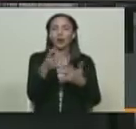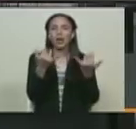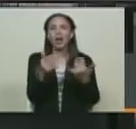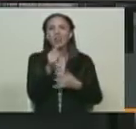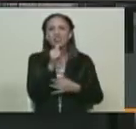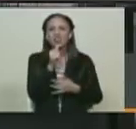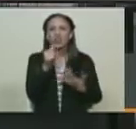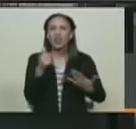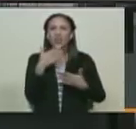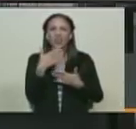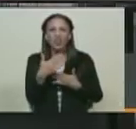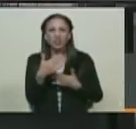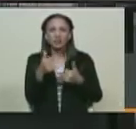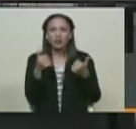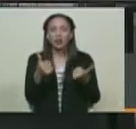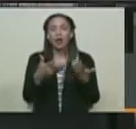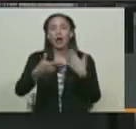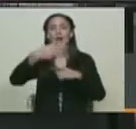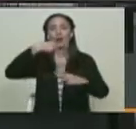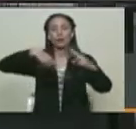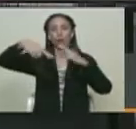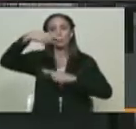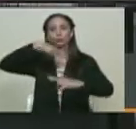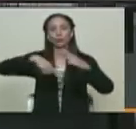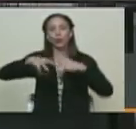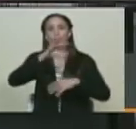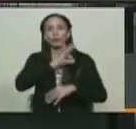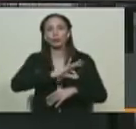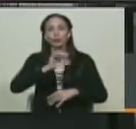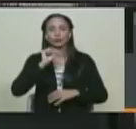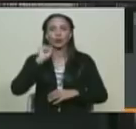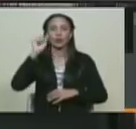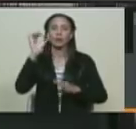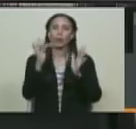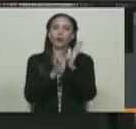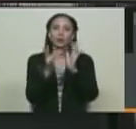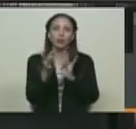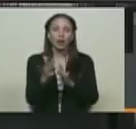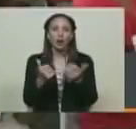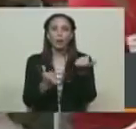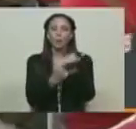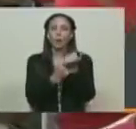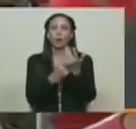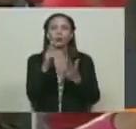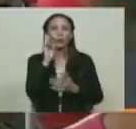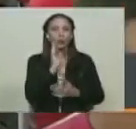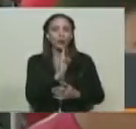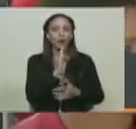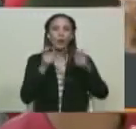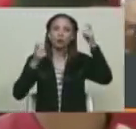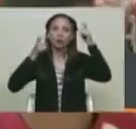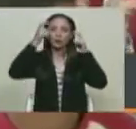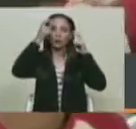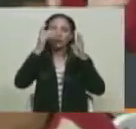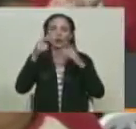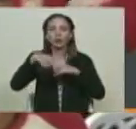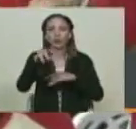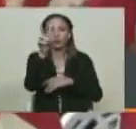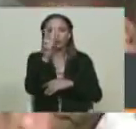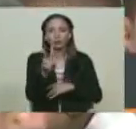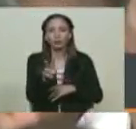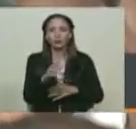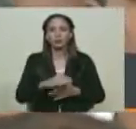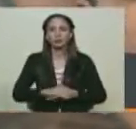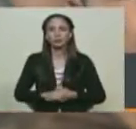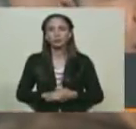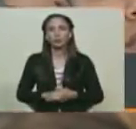qué? A que hay revolución socialista, cristiana, bolivariana y chavista en Venezuela.